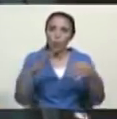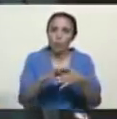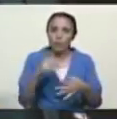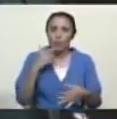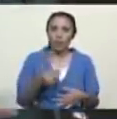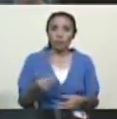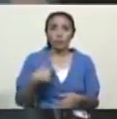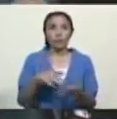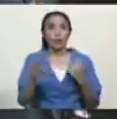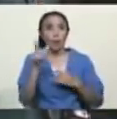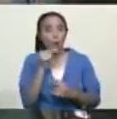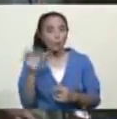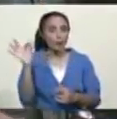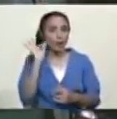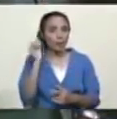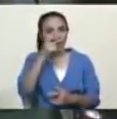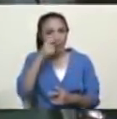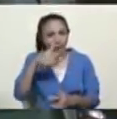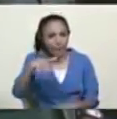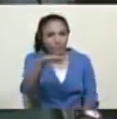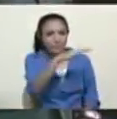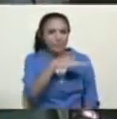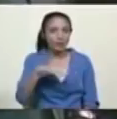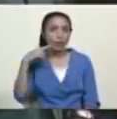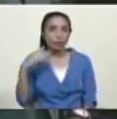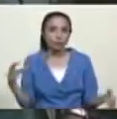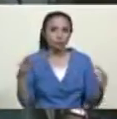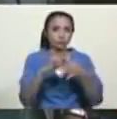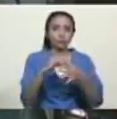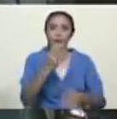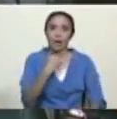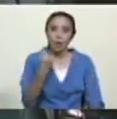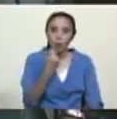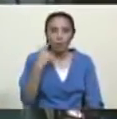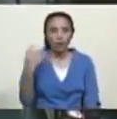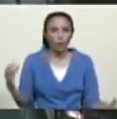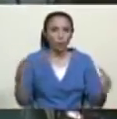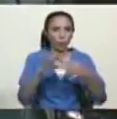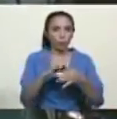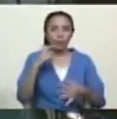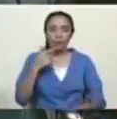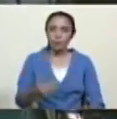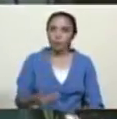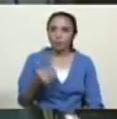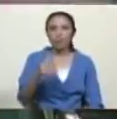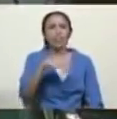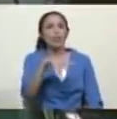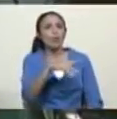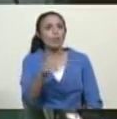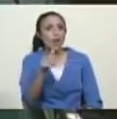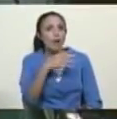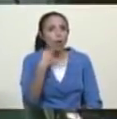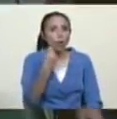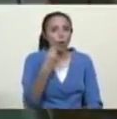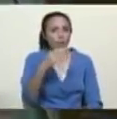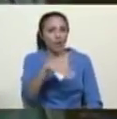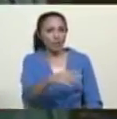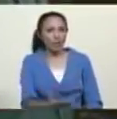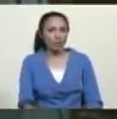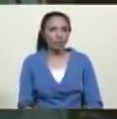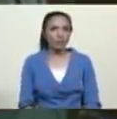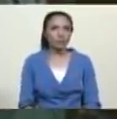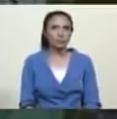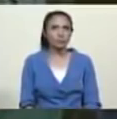las mujeres, a los hombres, a los campesinos, a la juventud de Portuguesa. ¿Dónde está la juventud de Portuguesa?